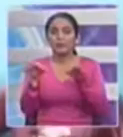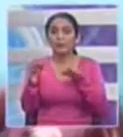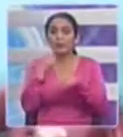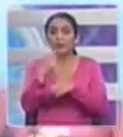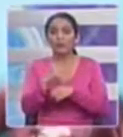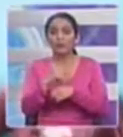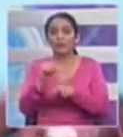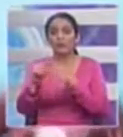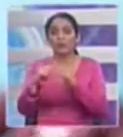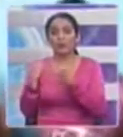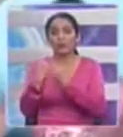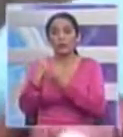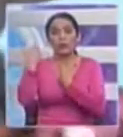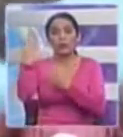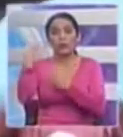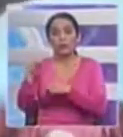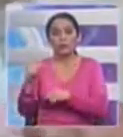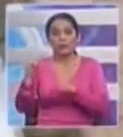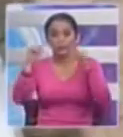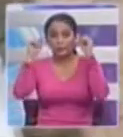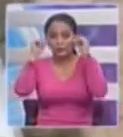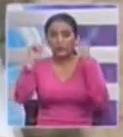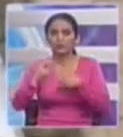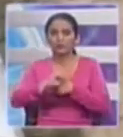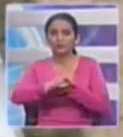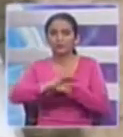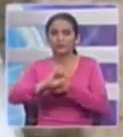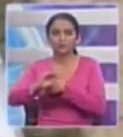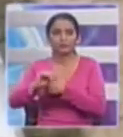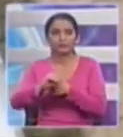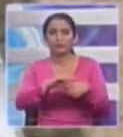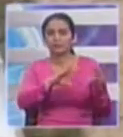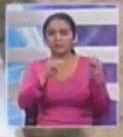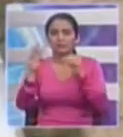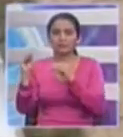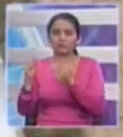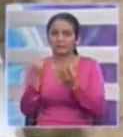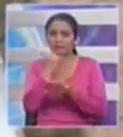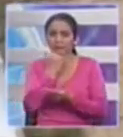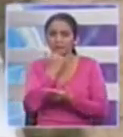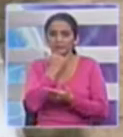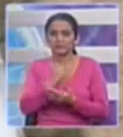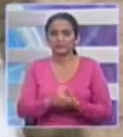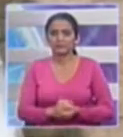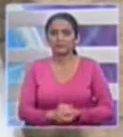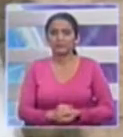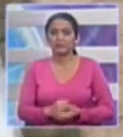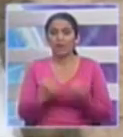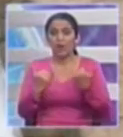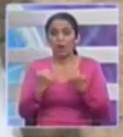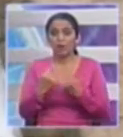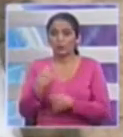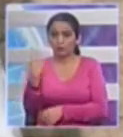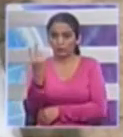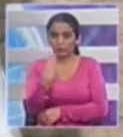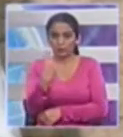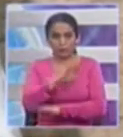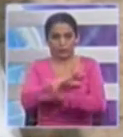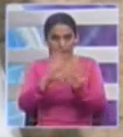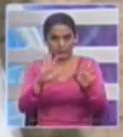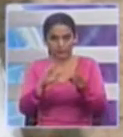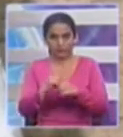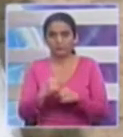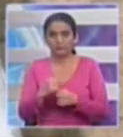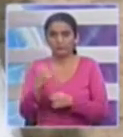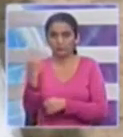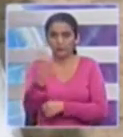por parte de su contendor, Guillermo Lasso. Ahora el asunto es entre usted y yo, señor Lasso. Entre usted y yo, ahora es el asunto entre los dos. Ahora